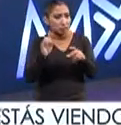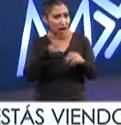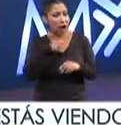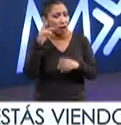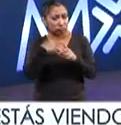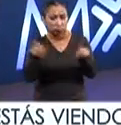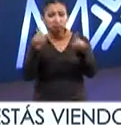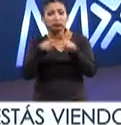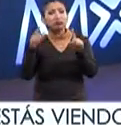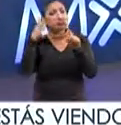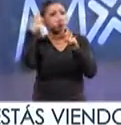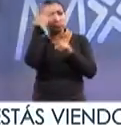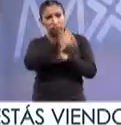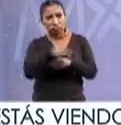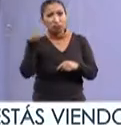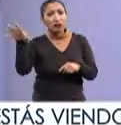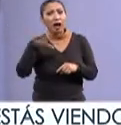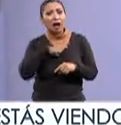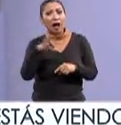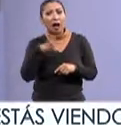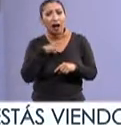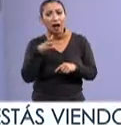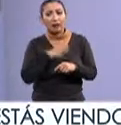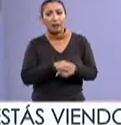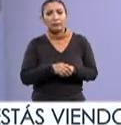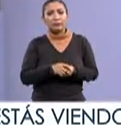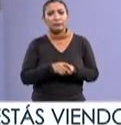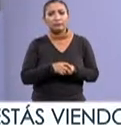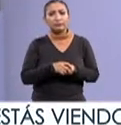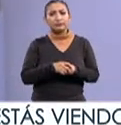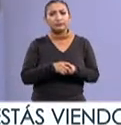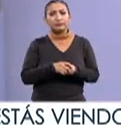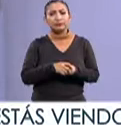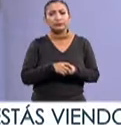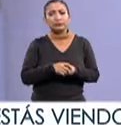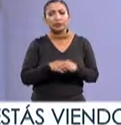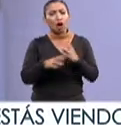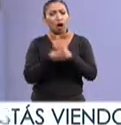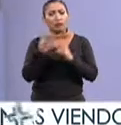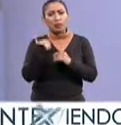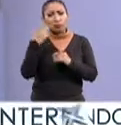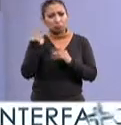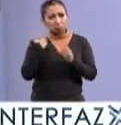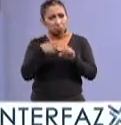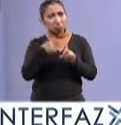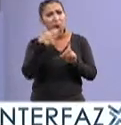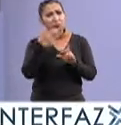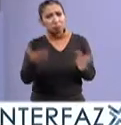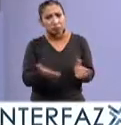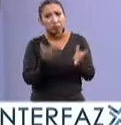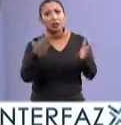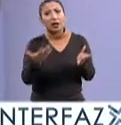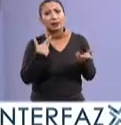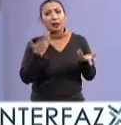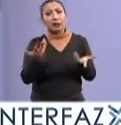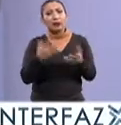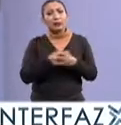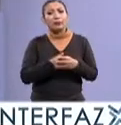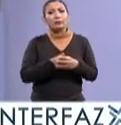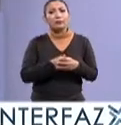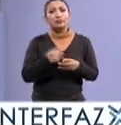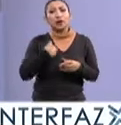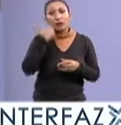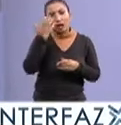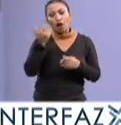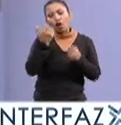hay una escena increíble. Hay gente haciendo... sí, cosas muy propositivas, de integridad y eso. Y